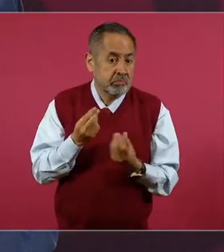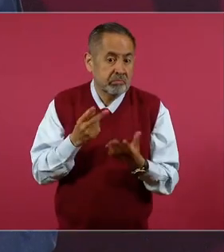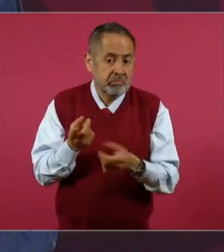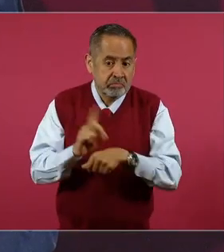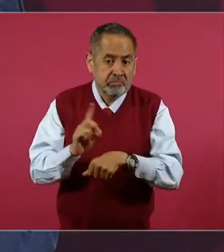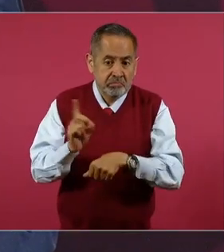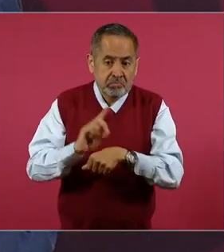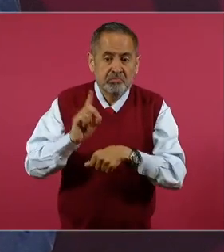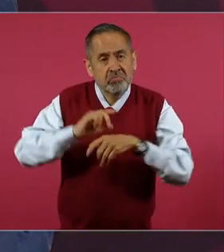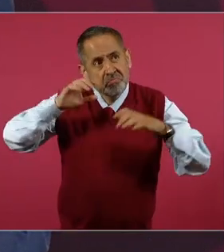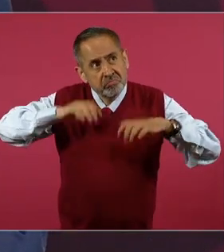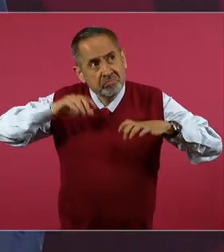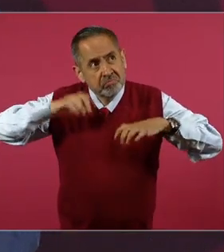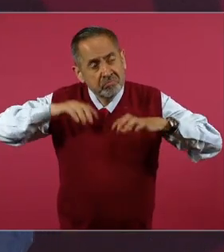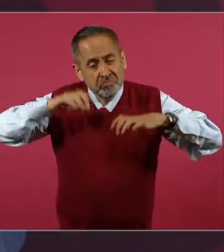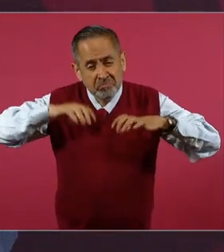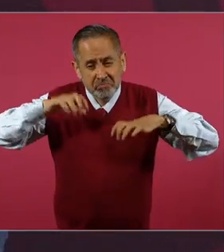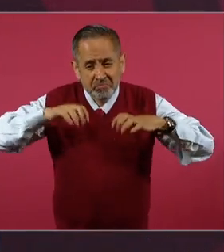lloviendo.